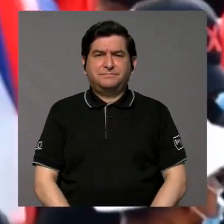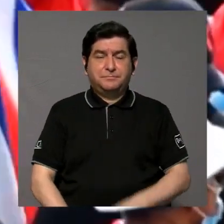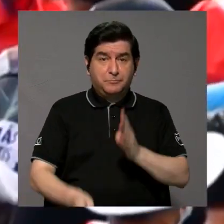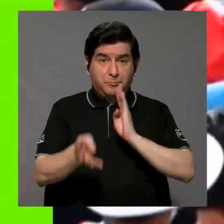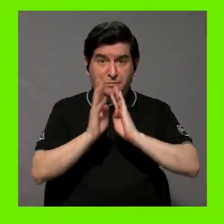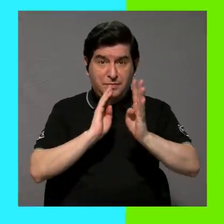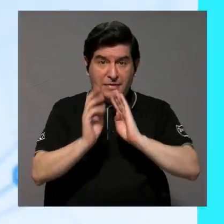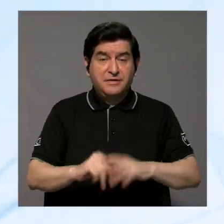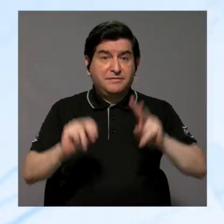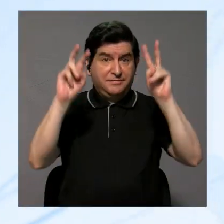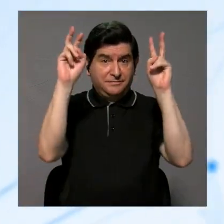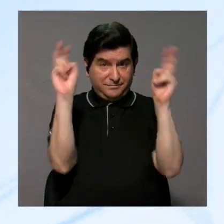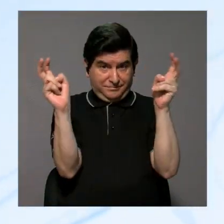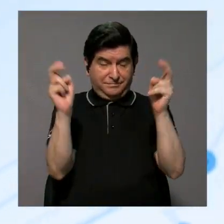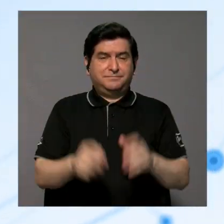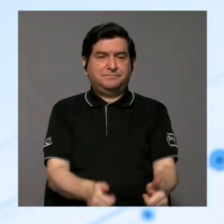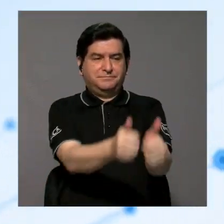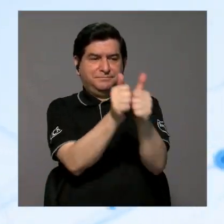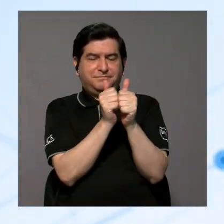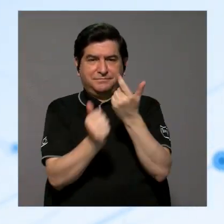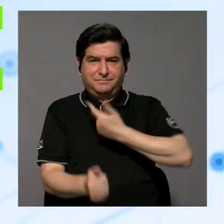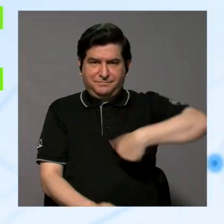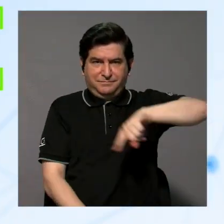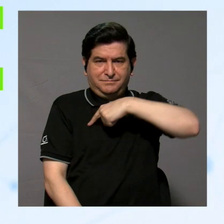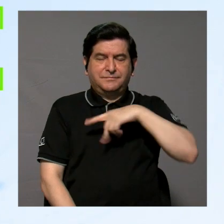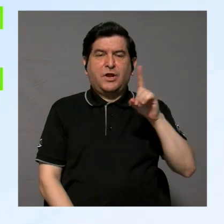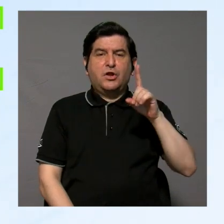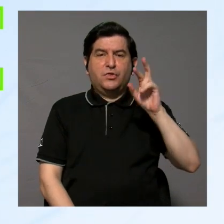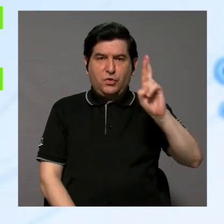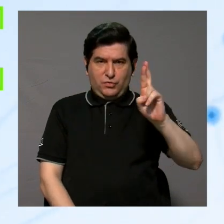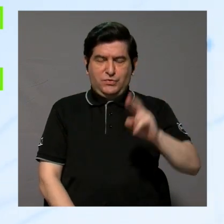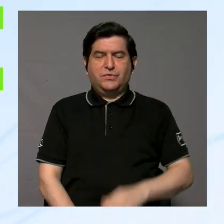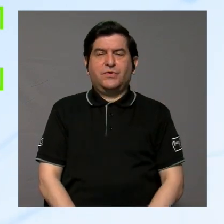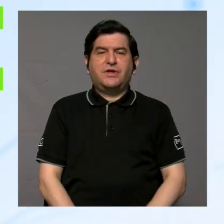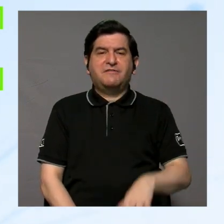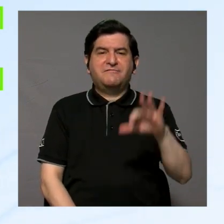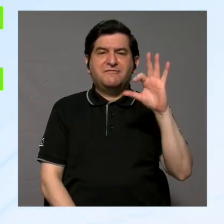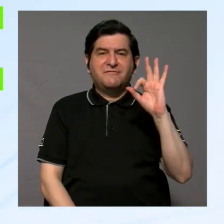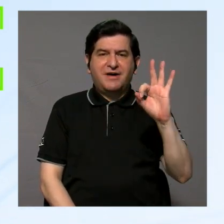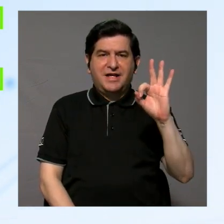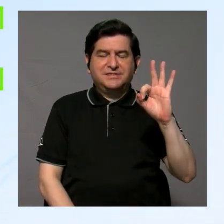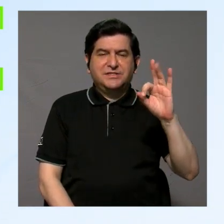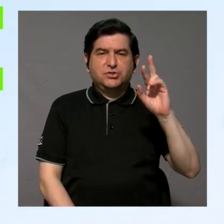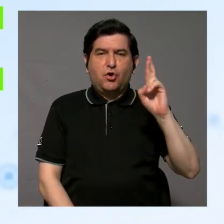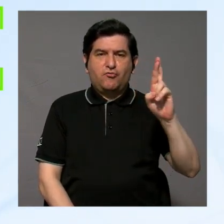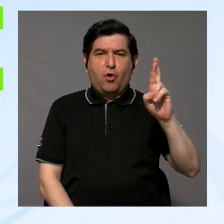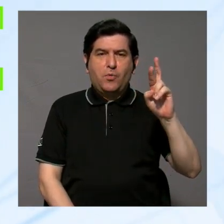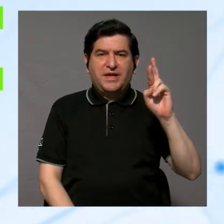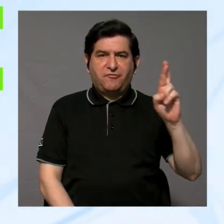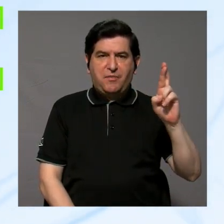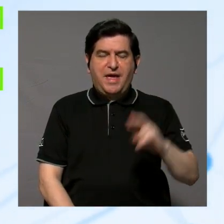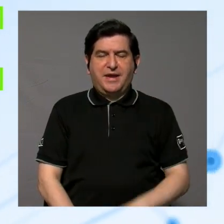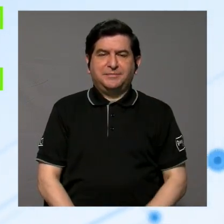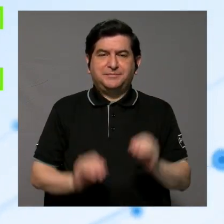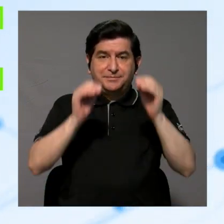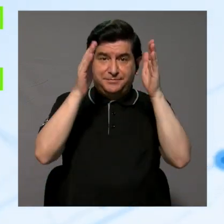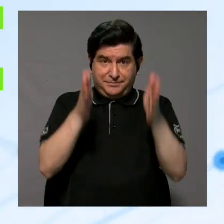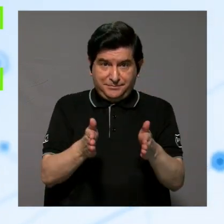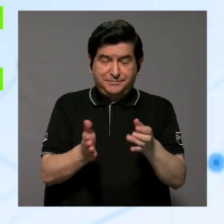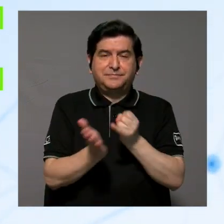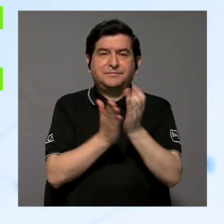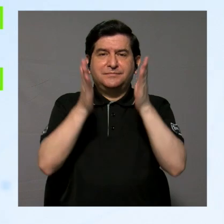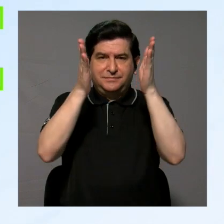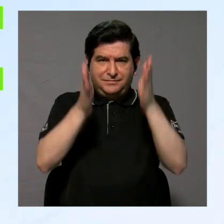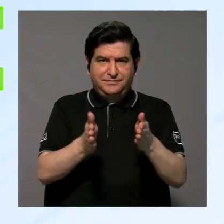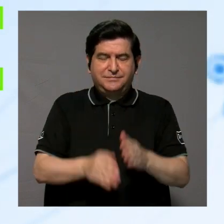Para conversar más sobre este tema, nos acompaña el doctor Francisco Robles Rivera, docente